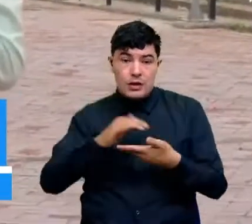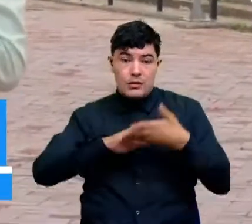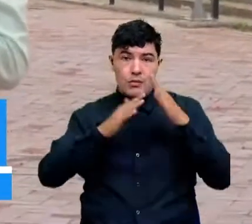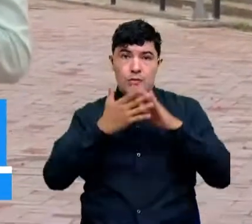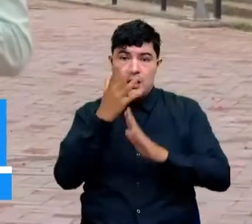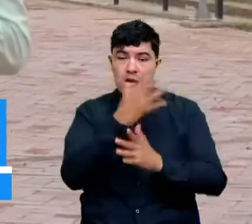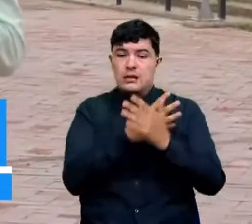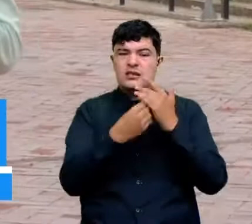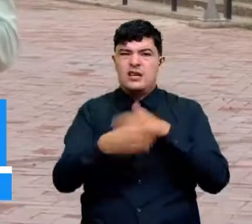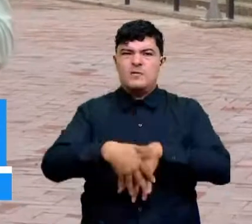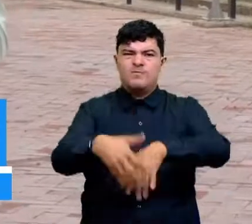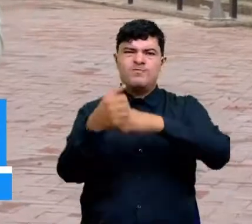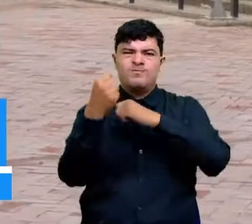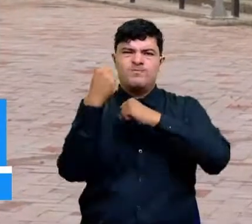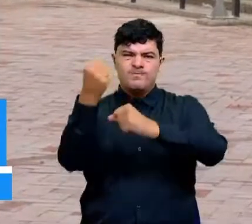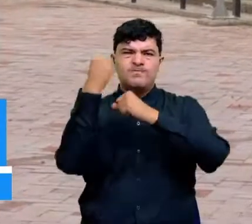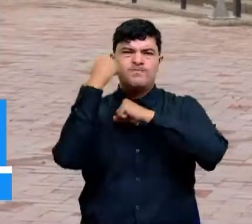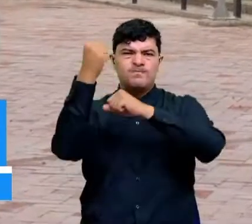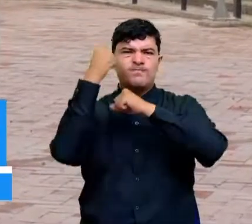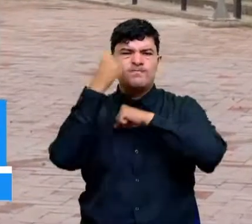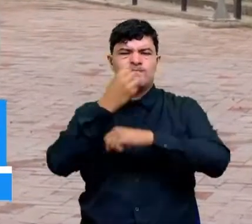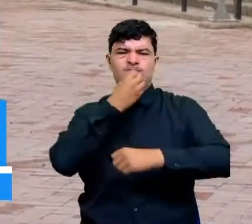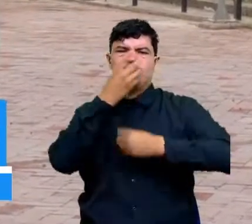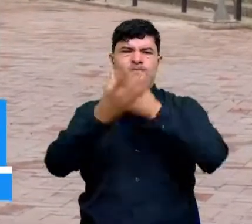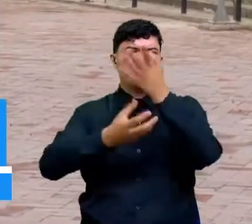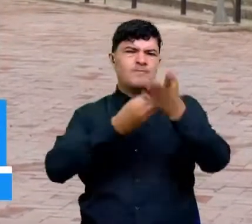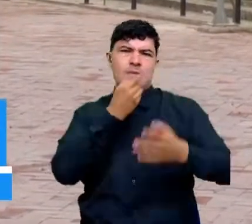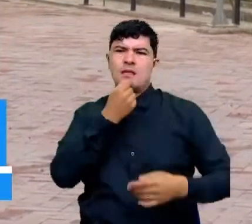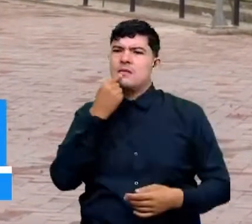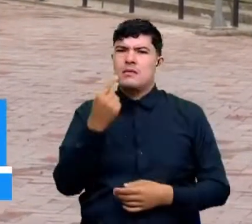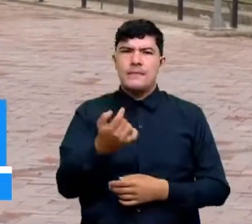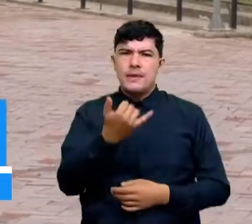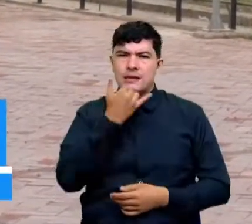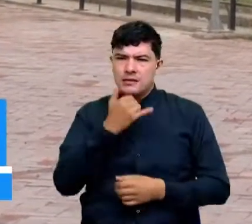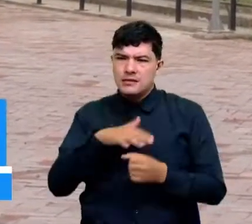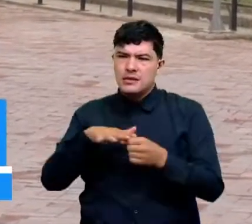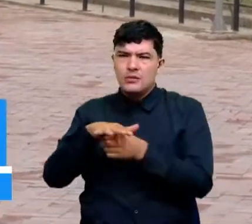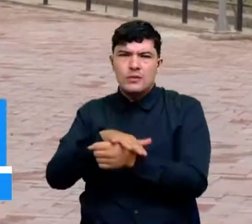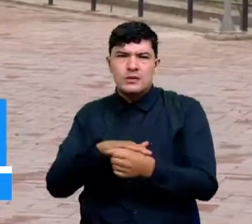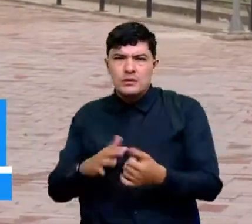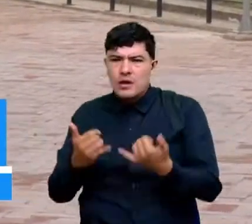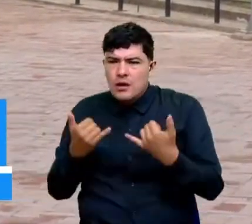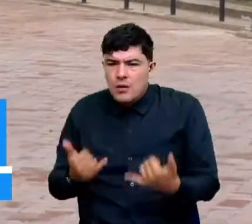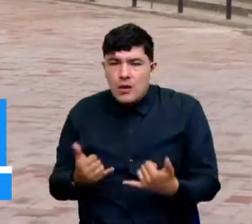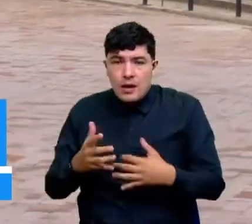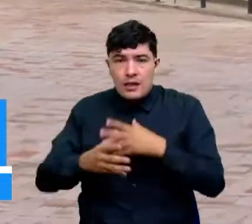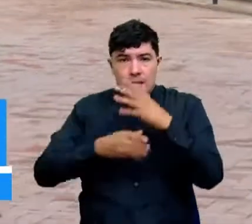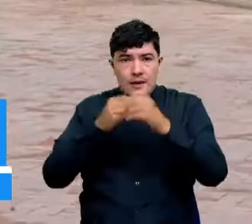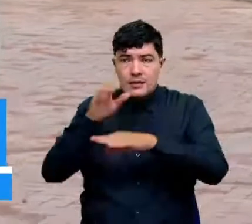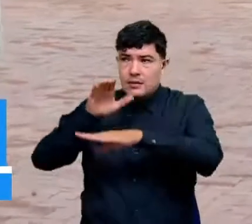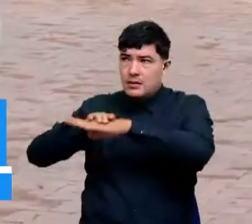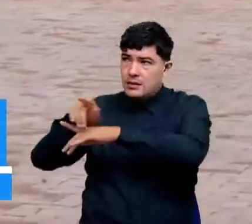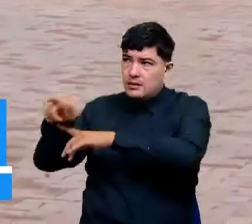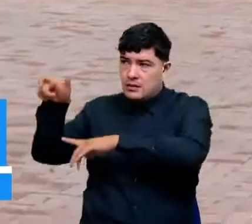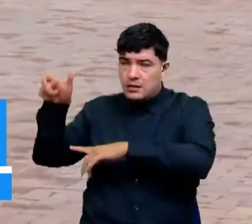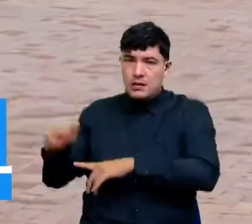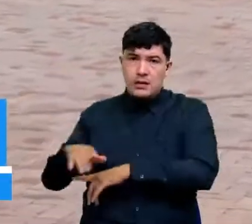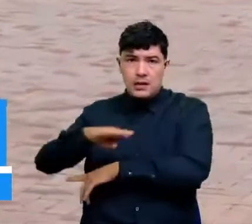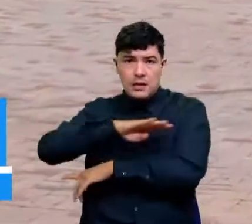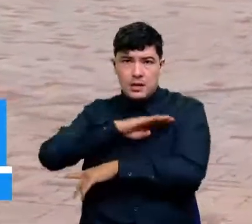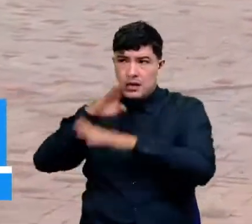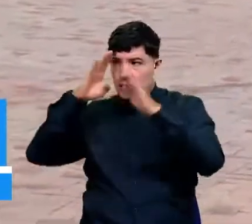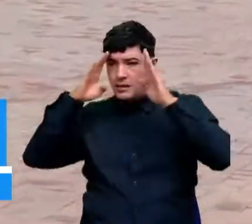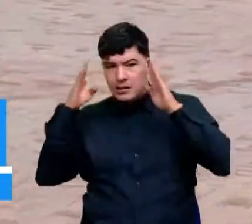lugar para manifestarse, para poder decir cuál es la situación que se está presentando y sobre todo hacer un llamado de atención también a la